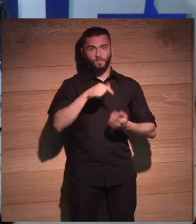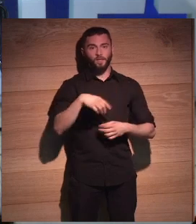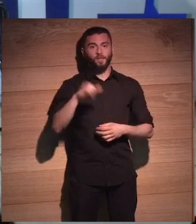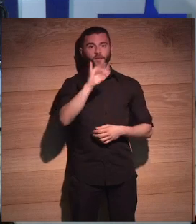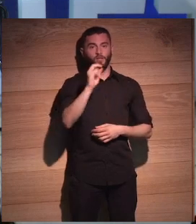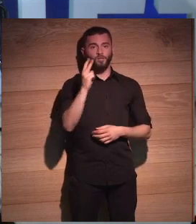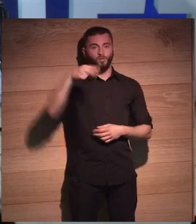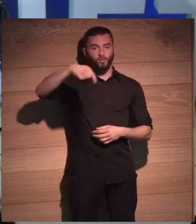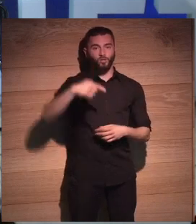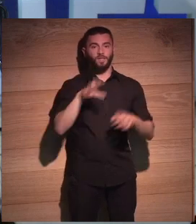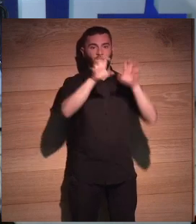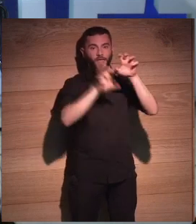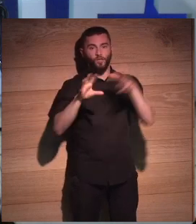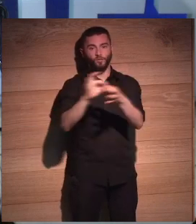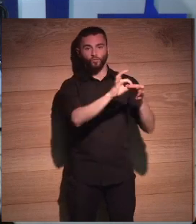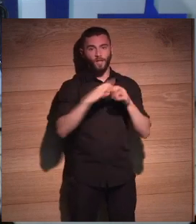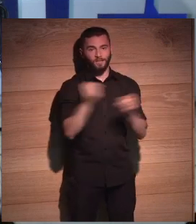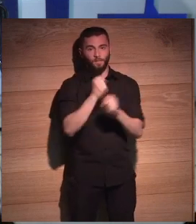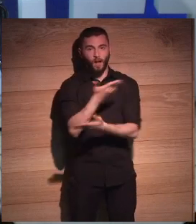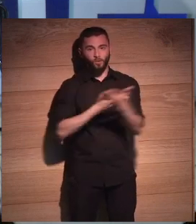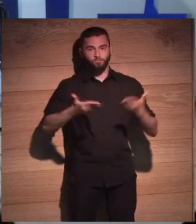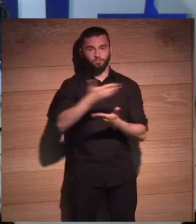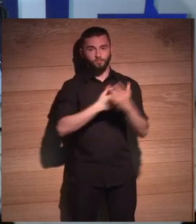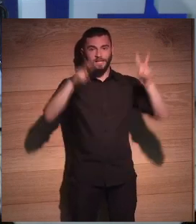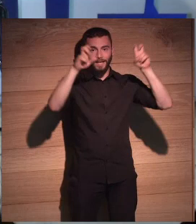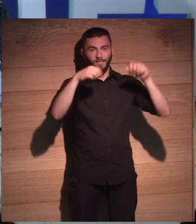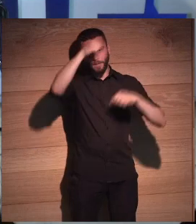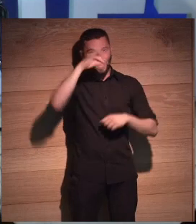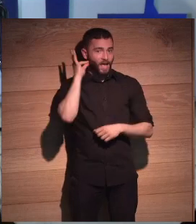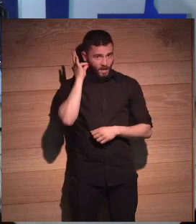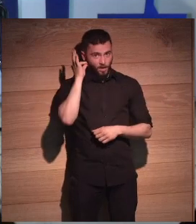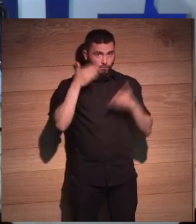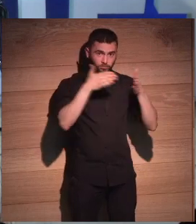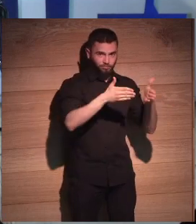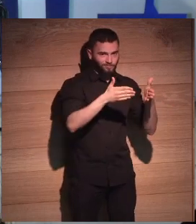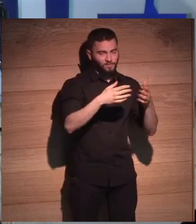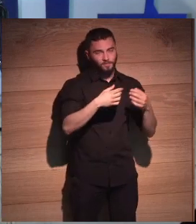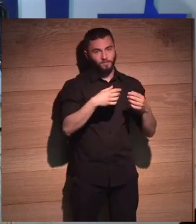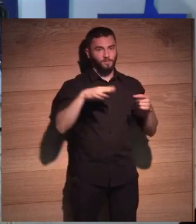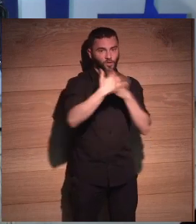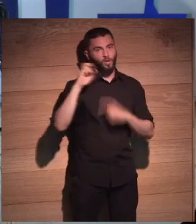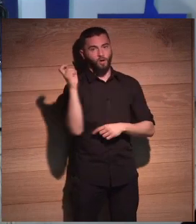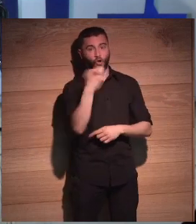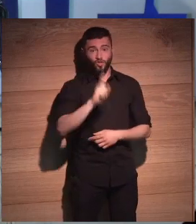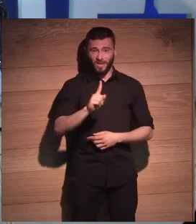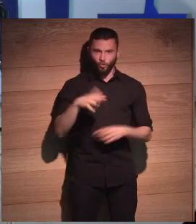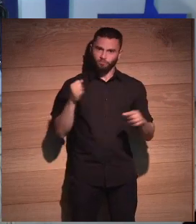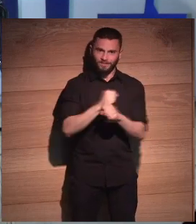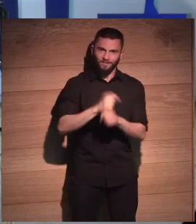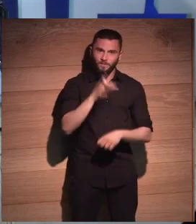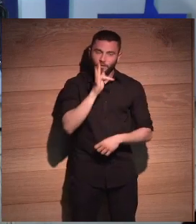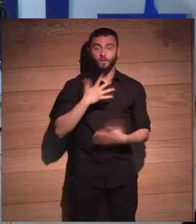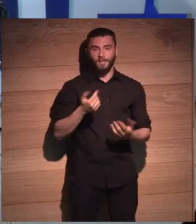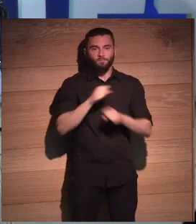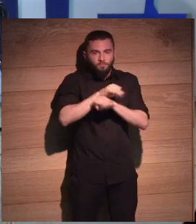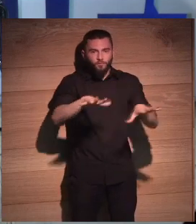Women, en todas las cosas que tienen que ver con la brecha de género. En otros casos no. Y es una de las cosas donde nos gustaría expandir. Por lo que te